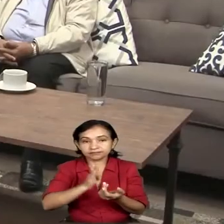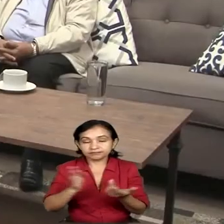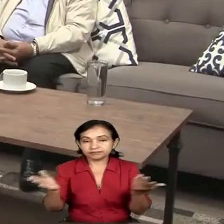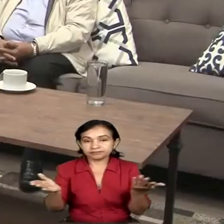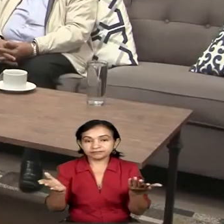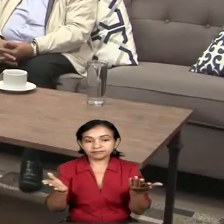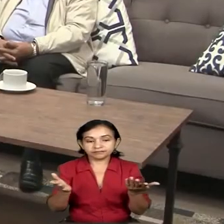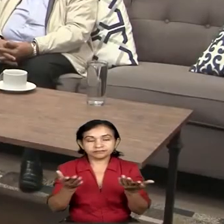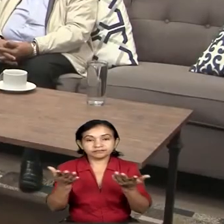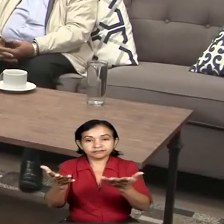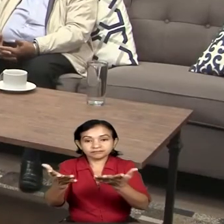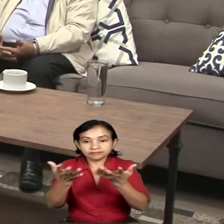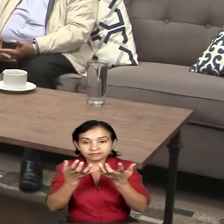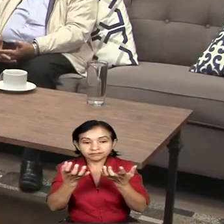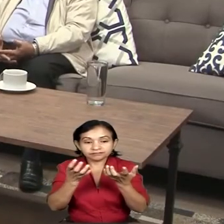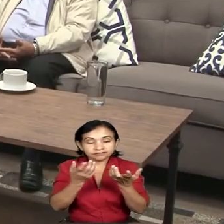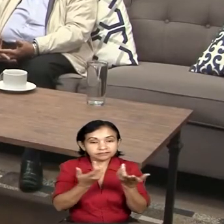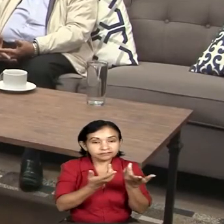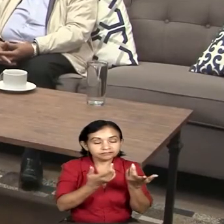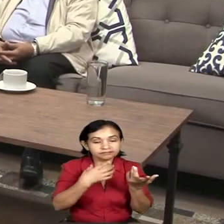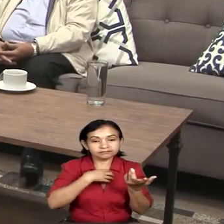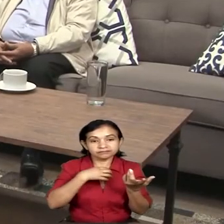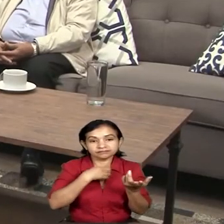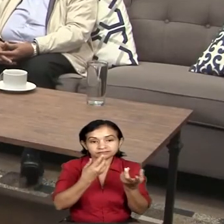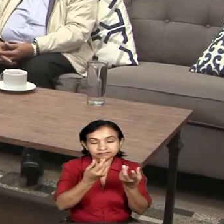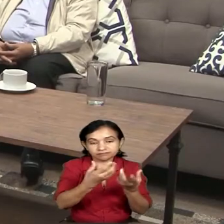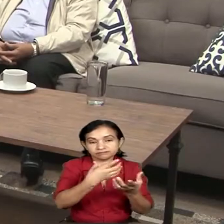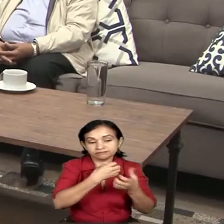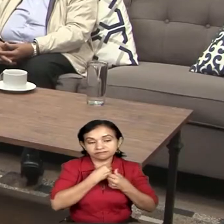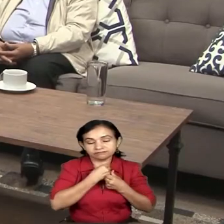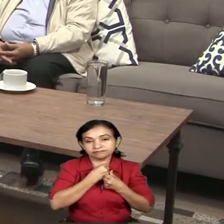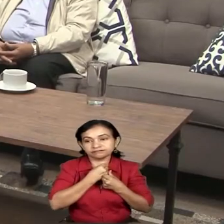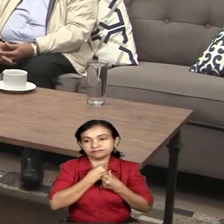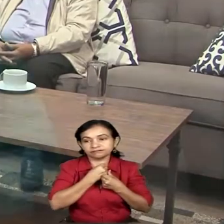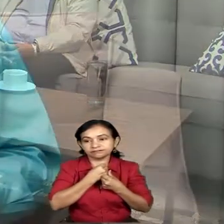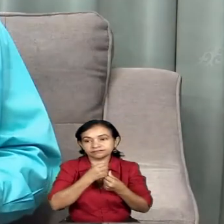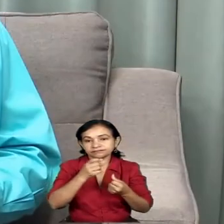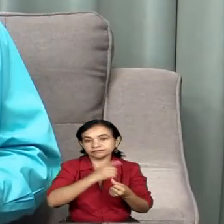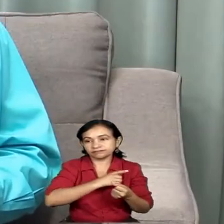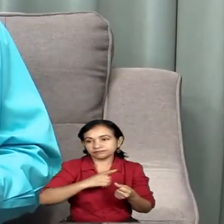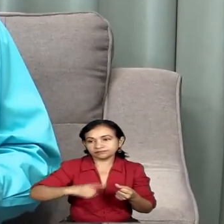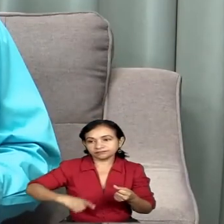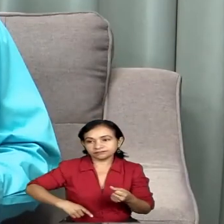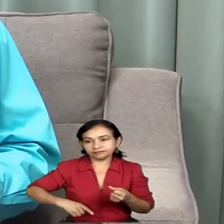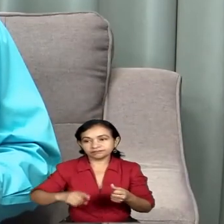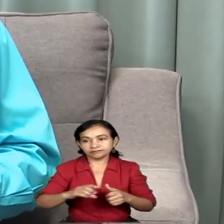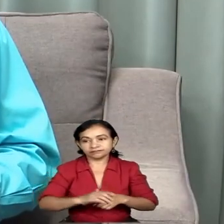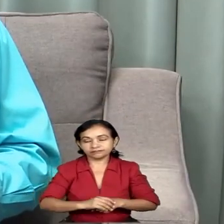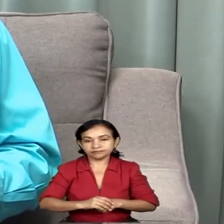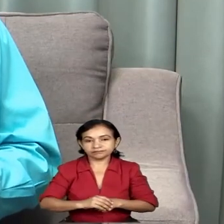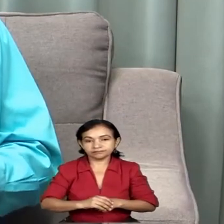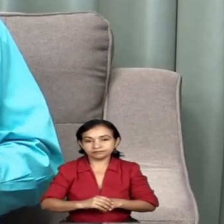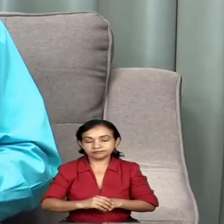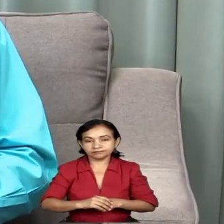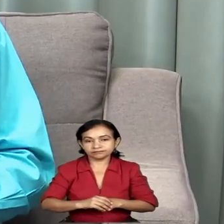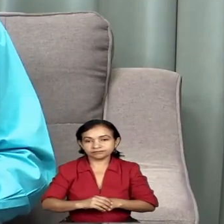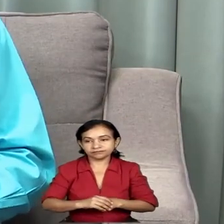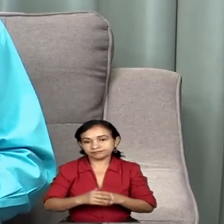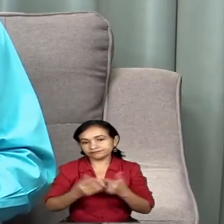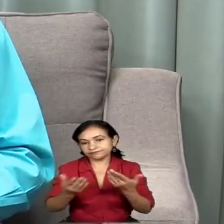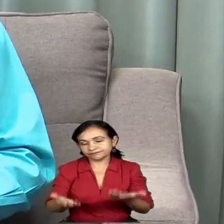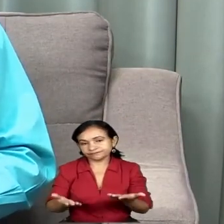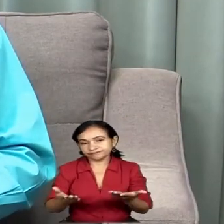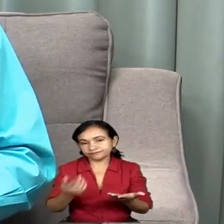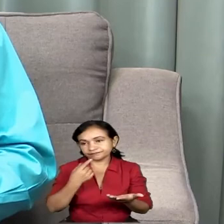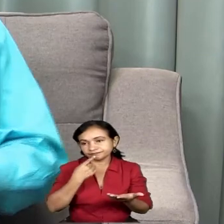Estuvieron interesados por sus propios intereses. Diputado, quisiera, pues, ir buscando también